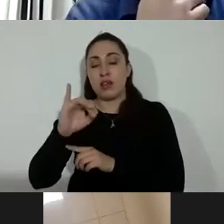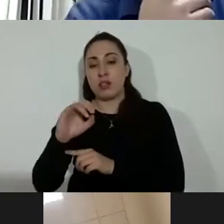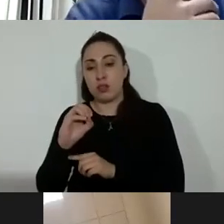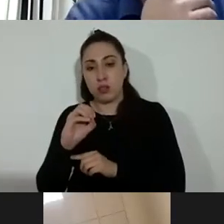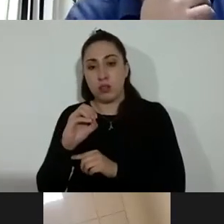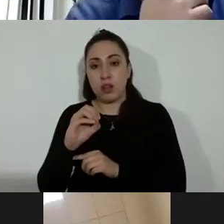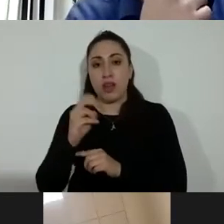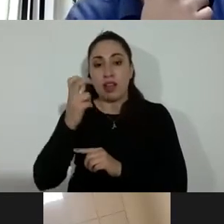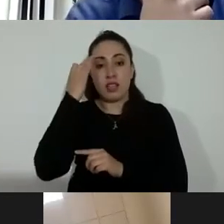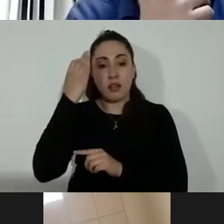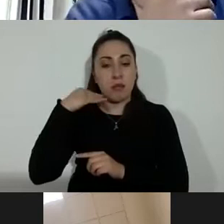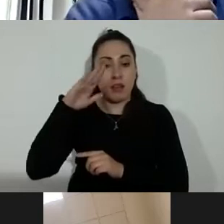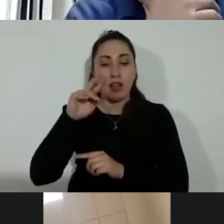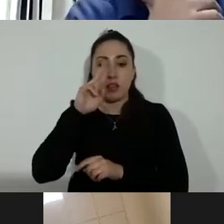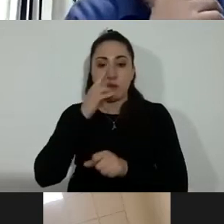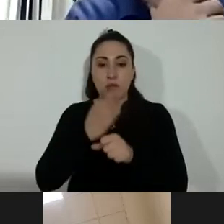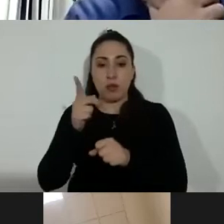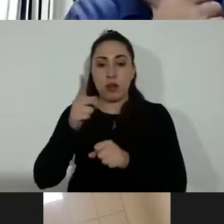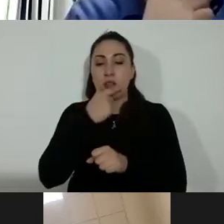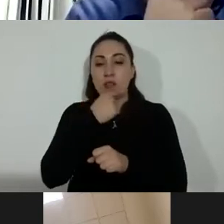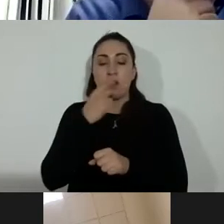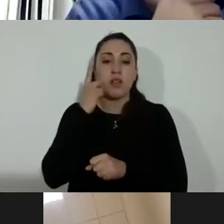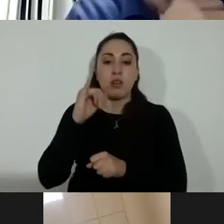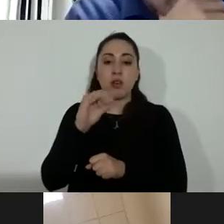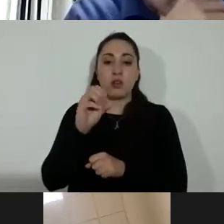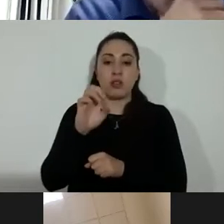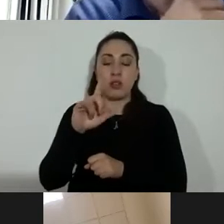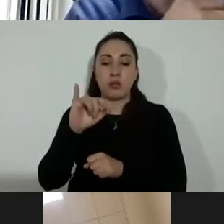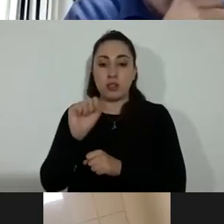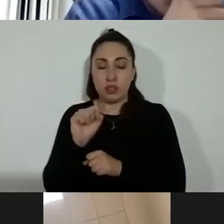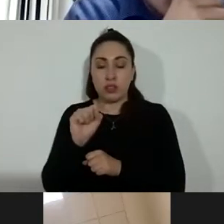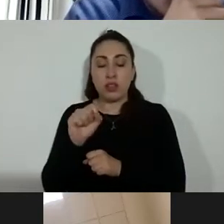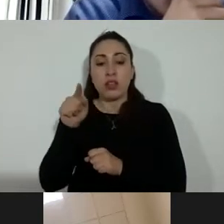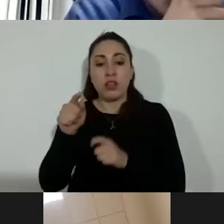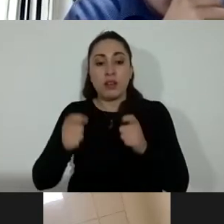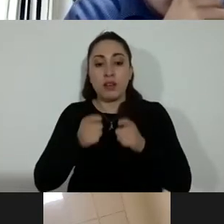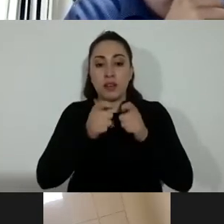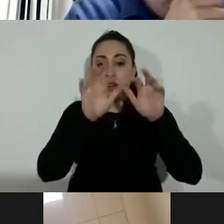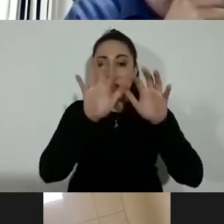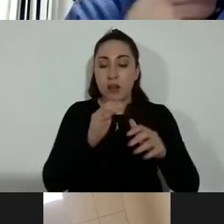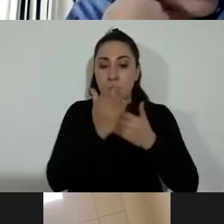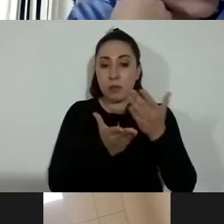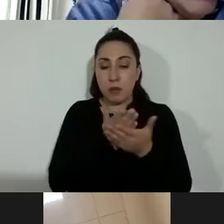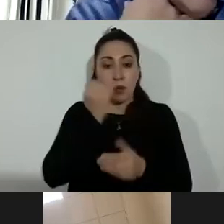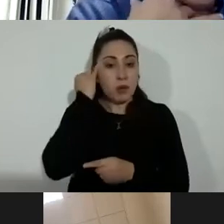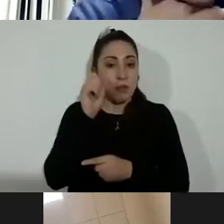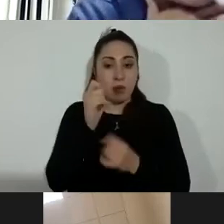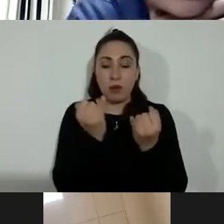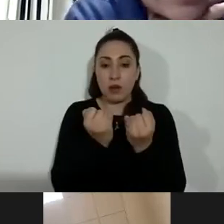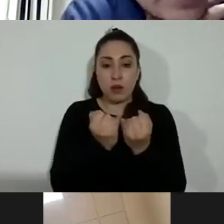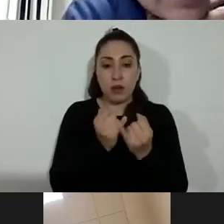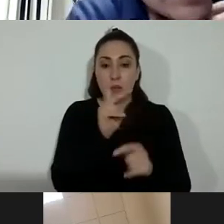entonces diputado José Luis Rodríguez Díaz de León envió una iniciativa en